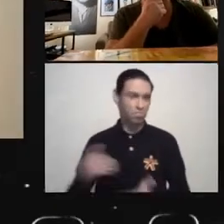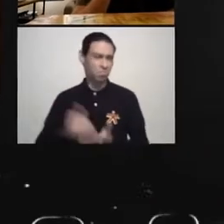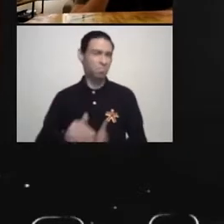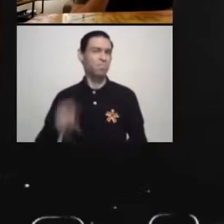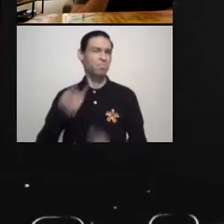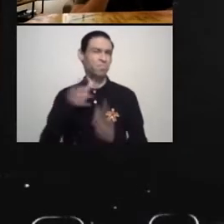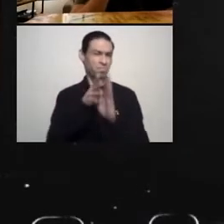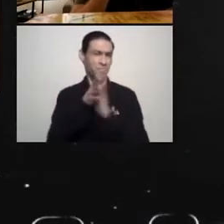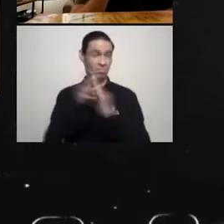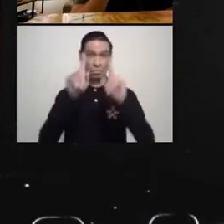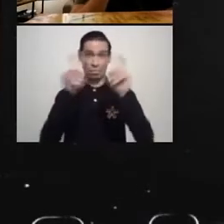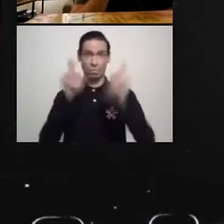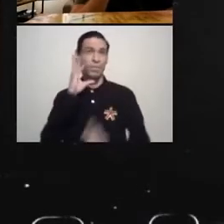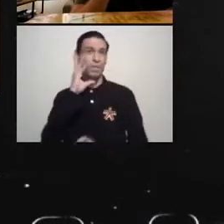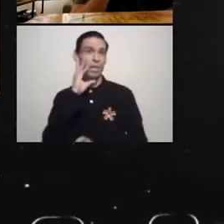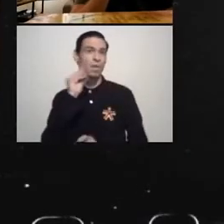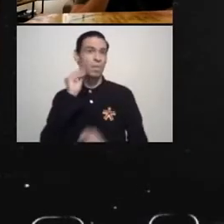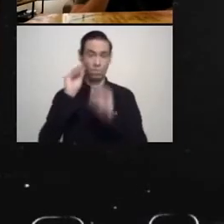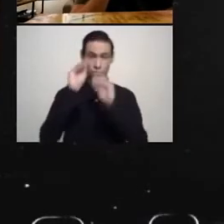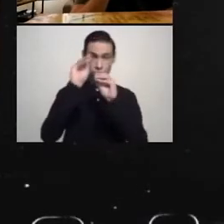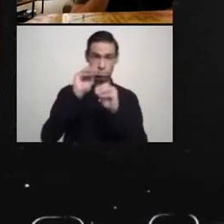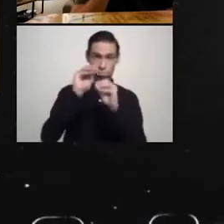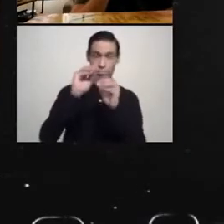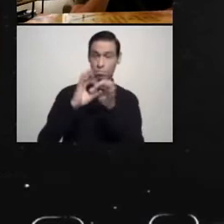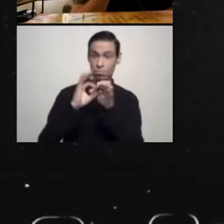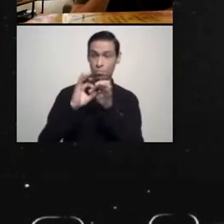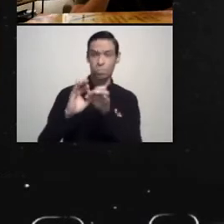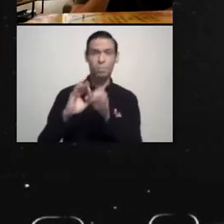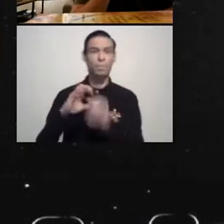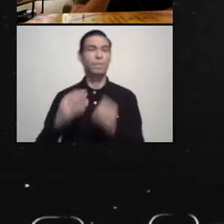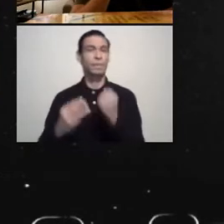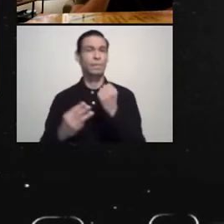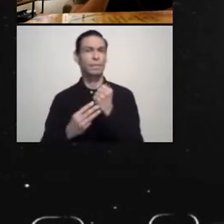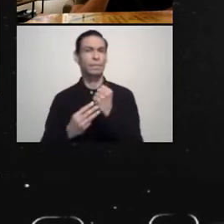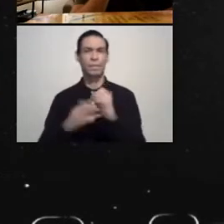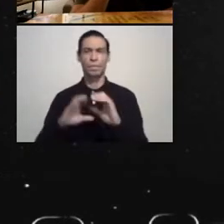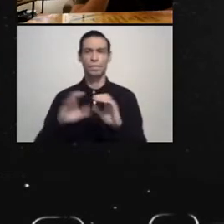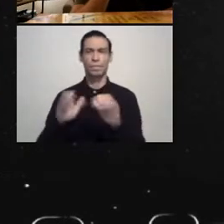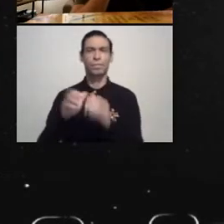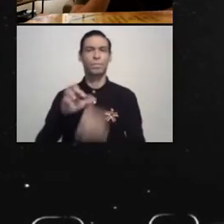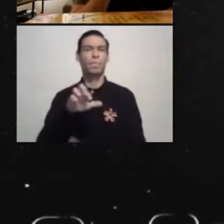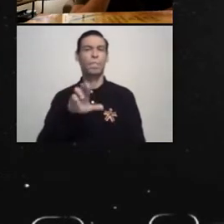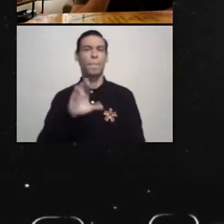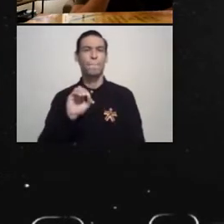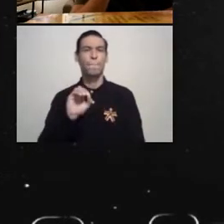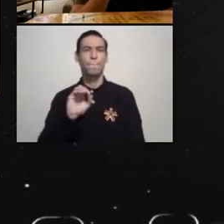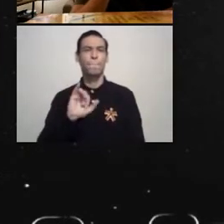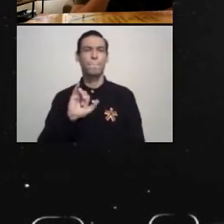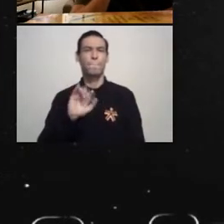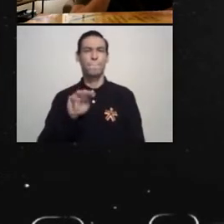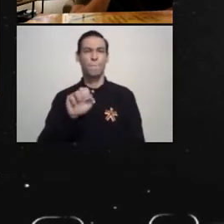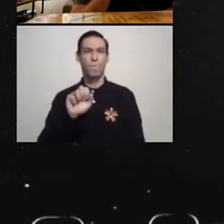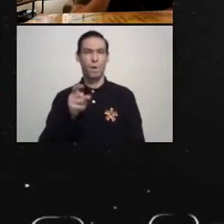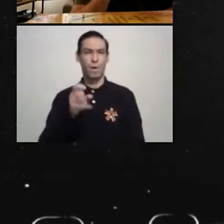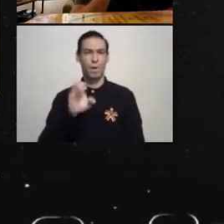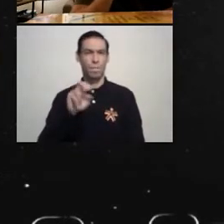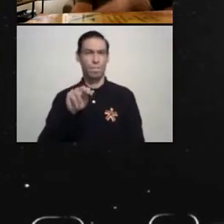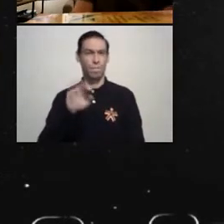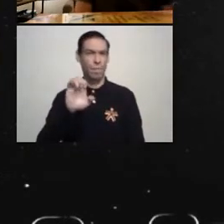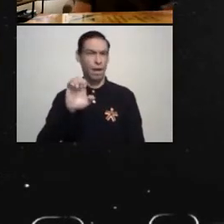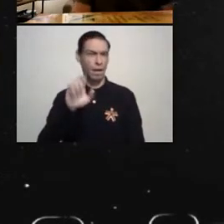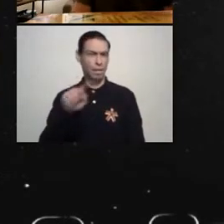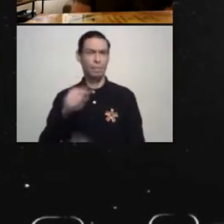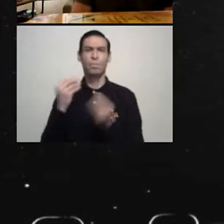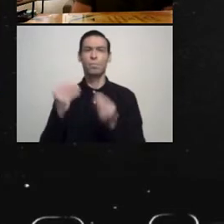que forman un convenio entre SENA y Proimágenes Colombia, que pretende buscar esos oficios del cine, conocer a través de los oficios del